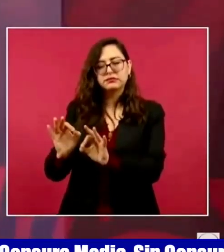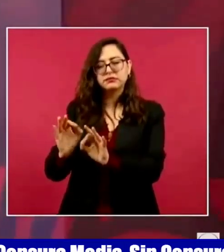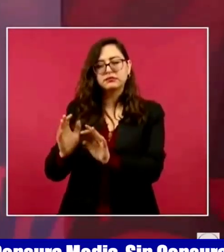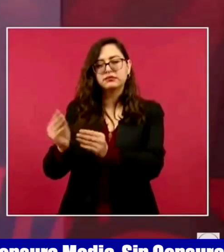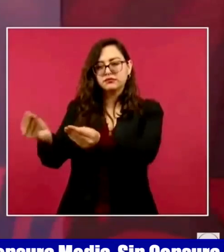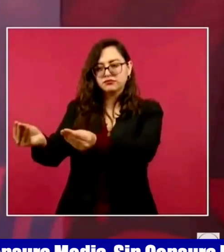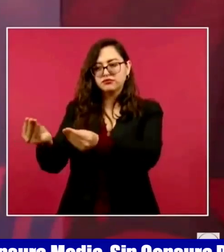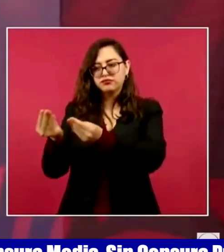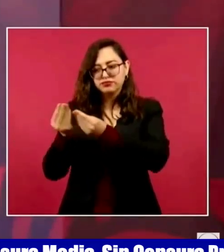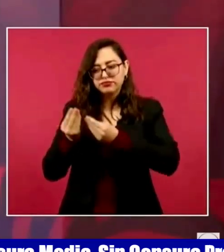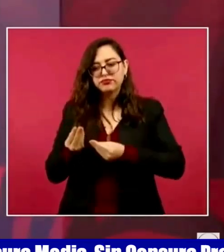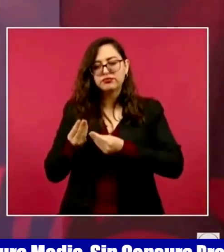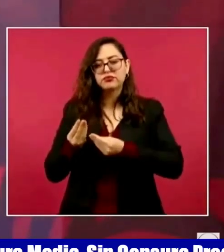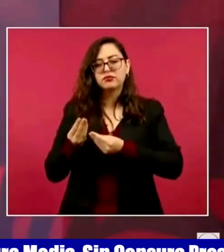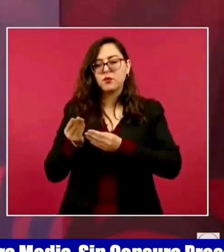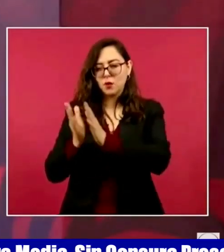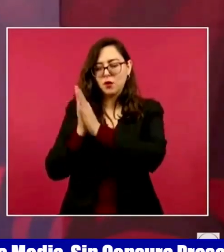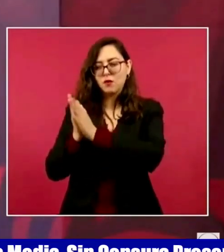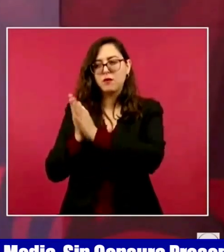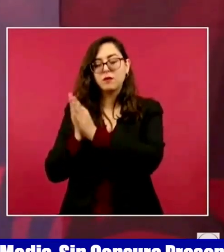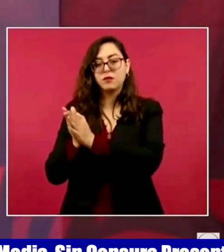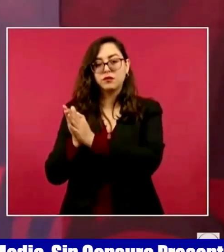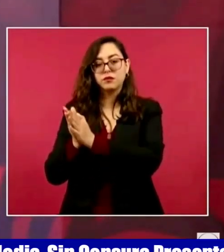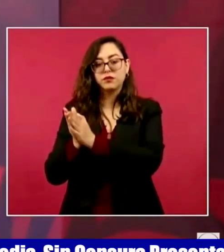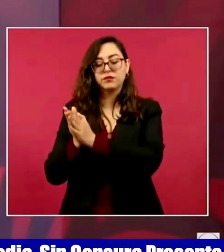Y se repone el procedimiento